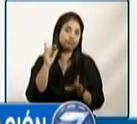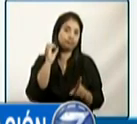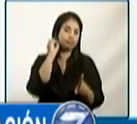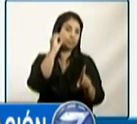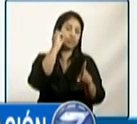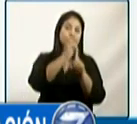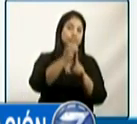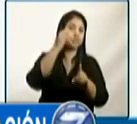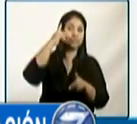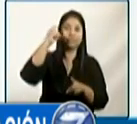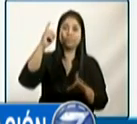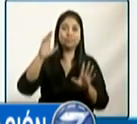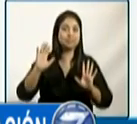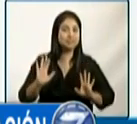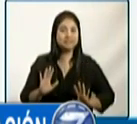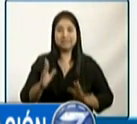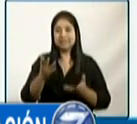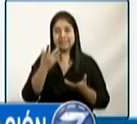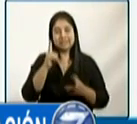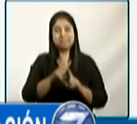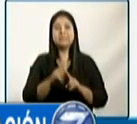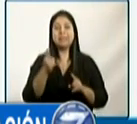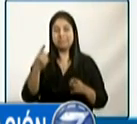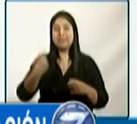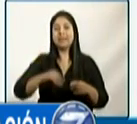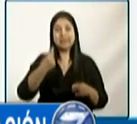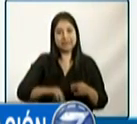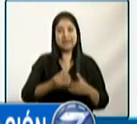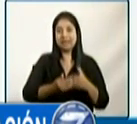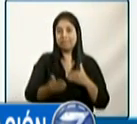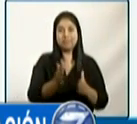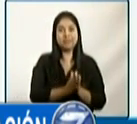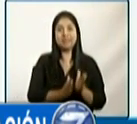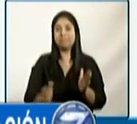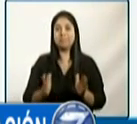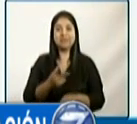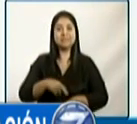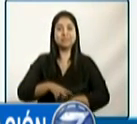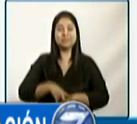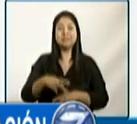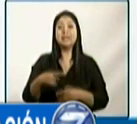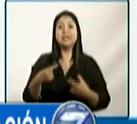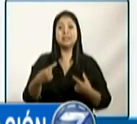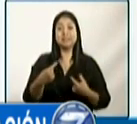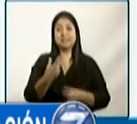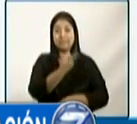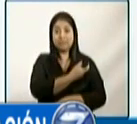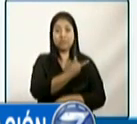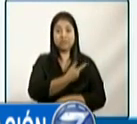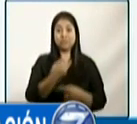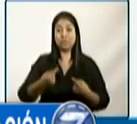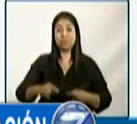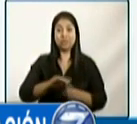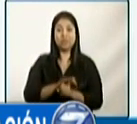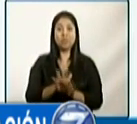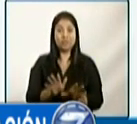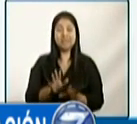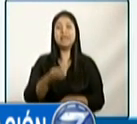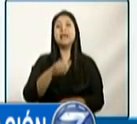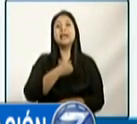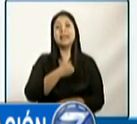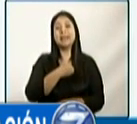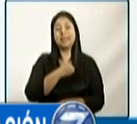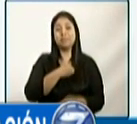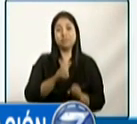muy ambiciosas y aceleradas del Plan Nacional de Vacunación contra COVID-19. De aquí pretendemos cubrir